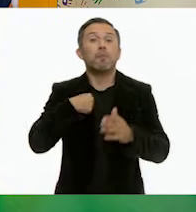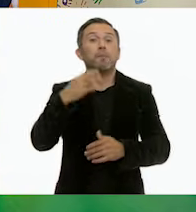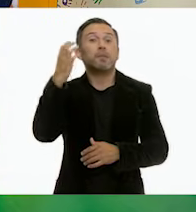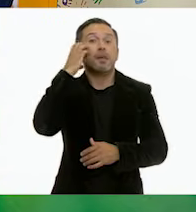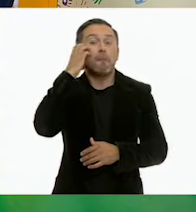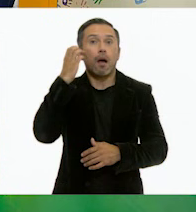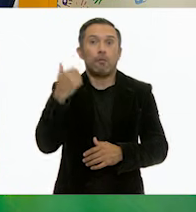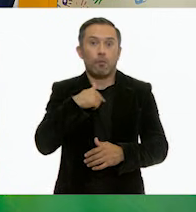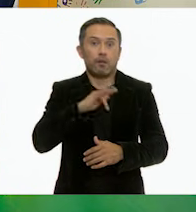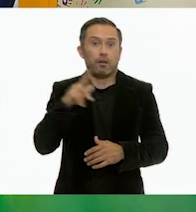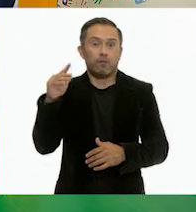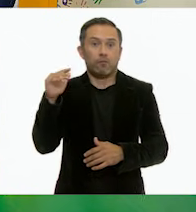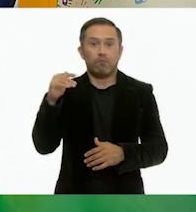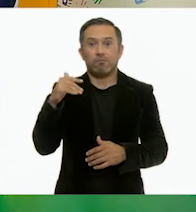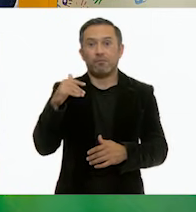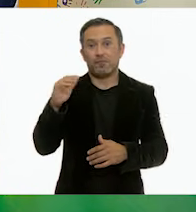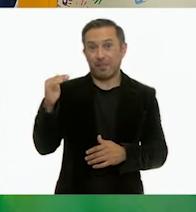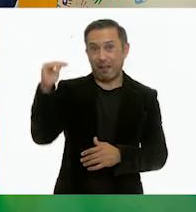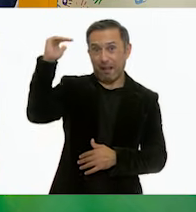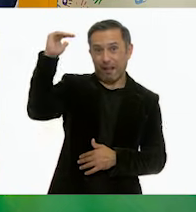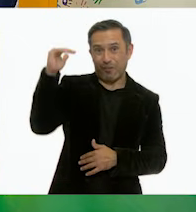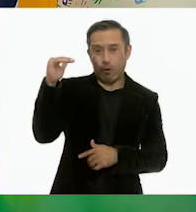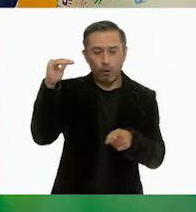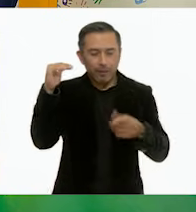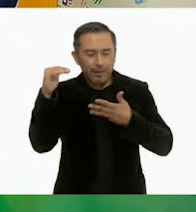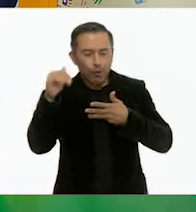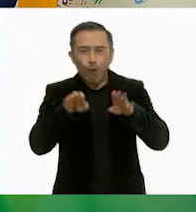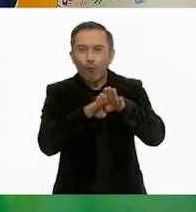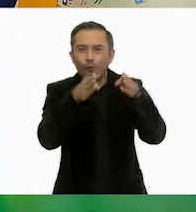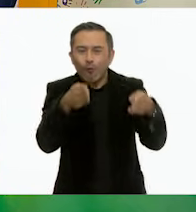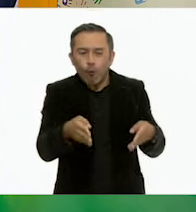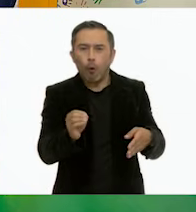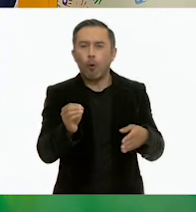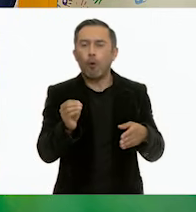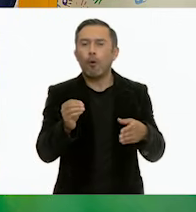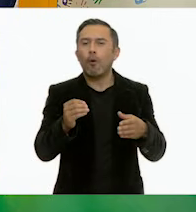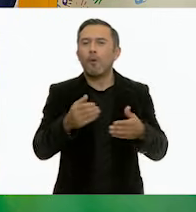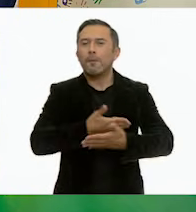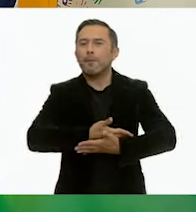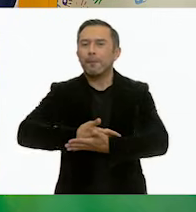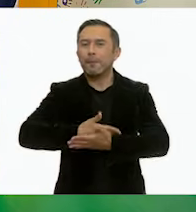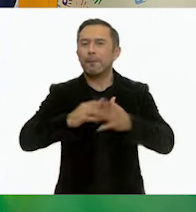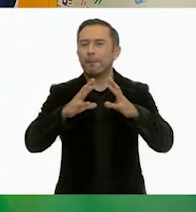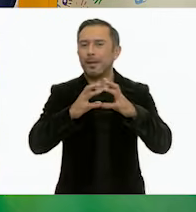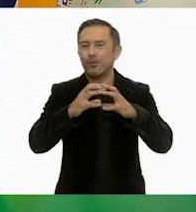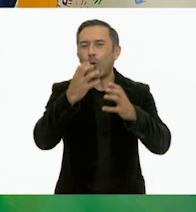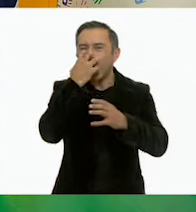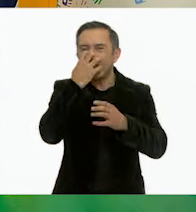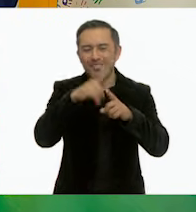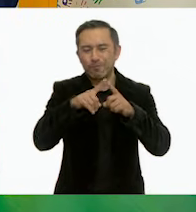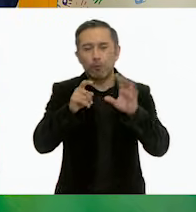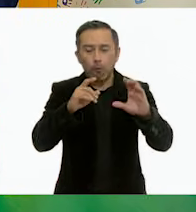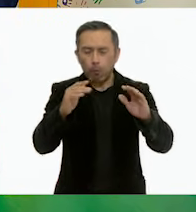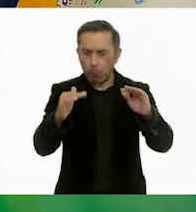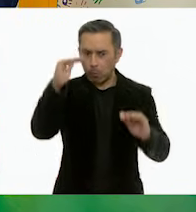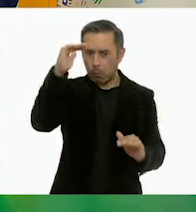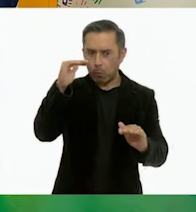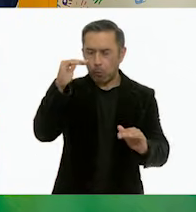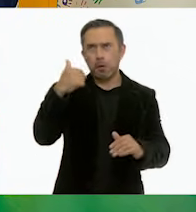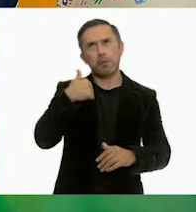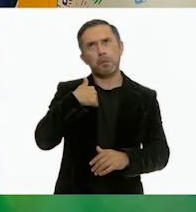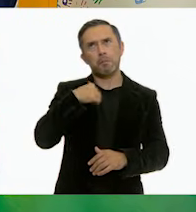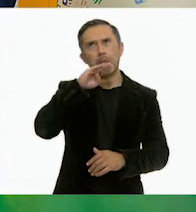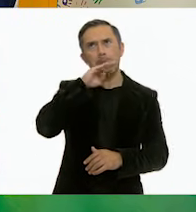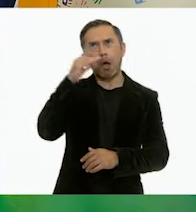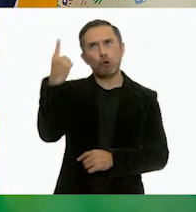o chaparrita que un mueblecito que tenga ahí o que un peluche. O a lo mejor yo soy más alta que mi mamá o a lo mejor soy más bajita que mi